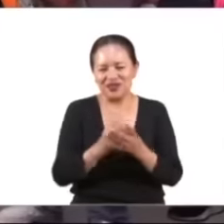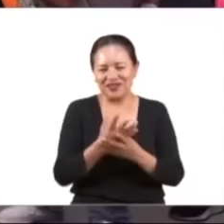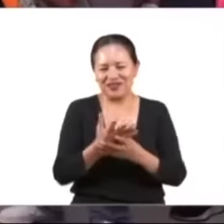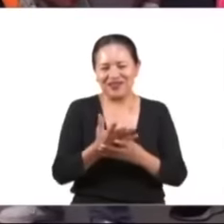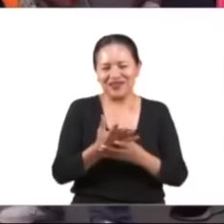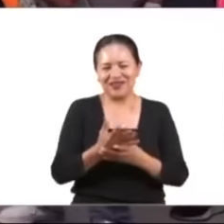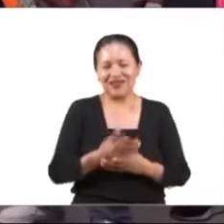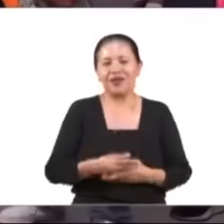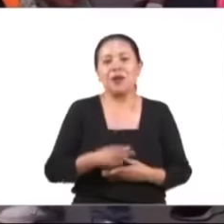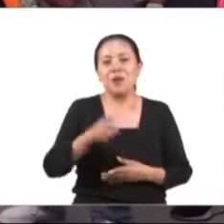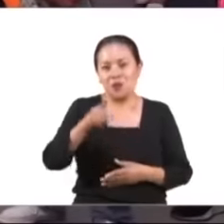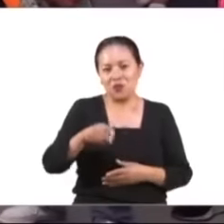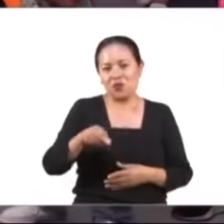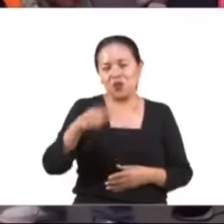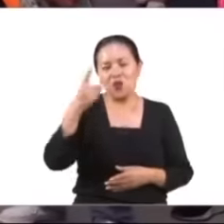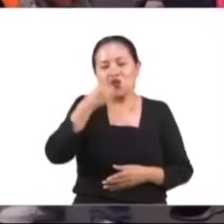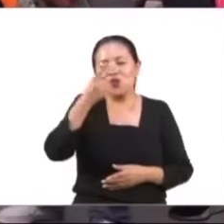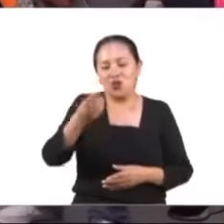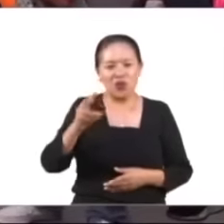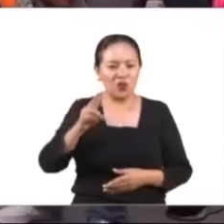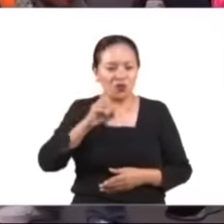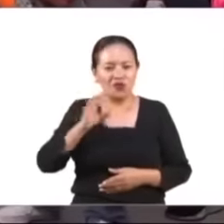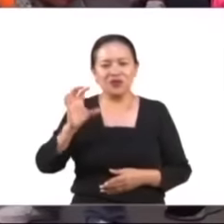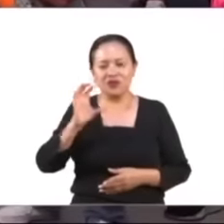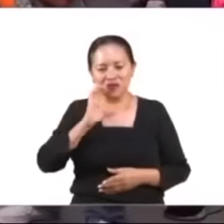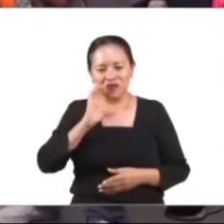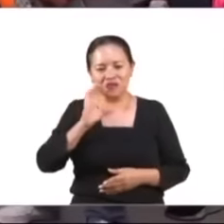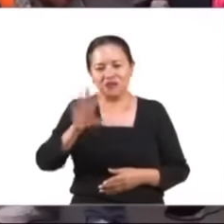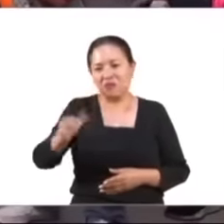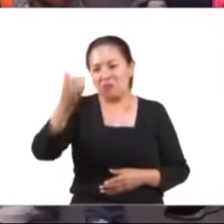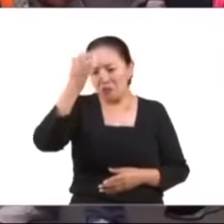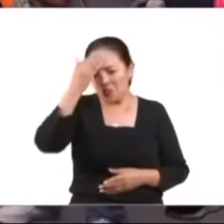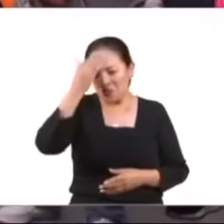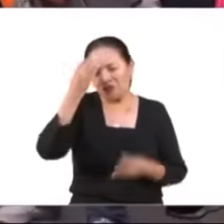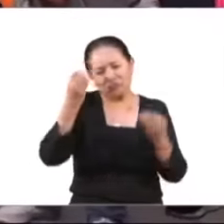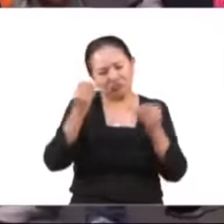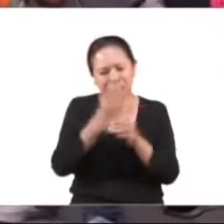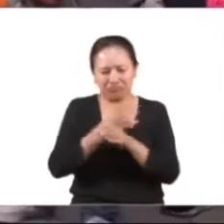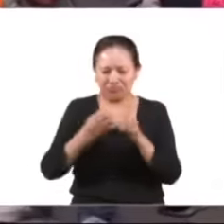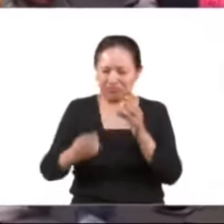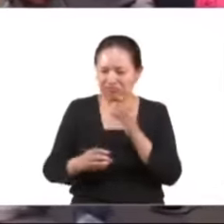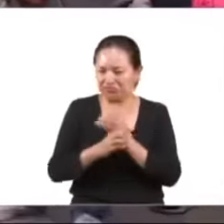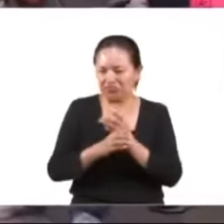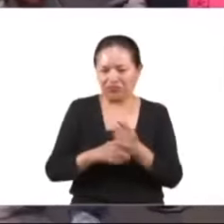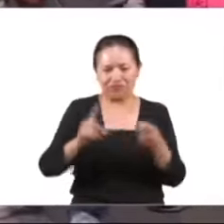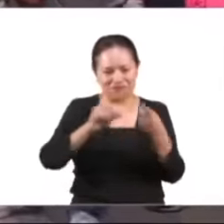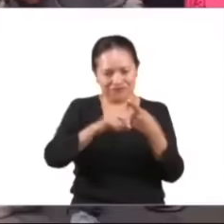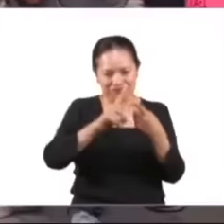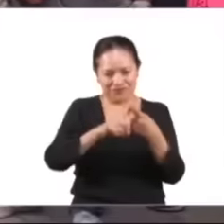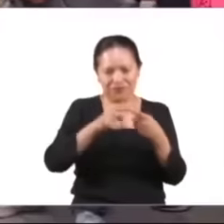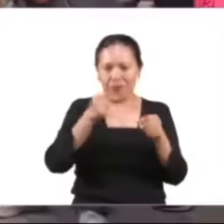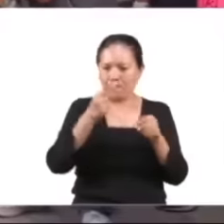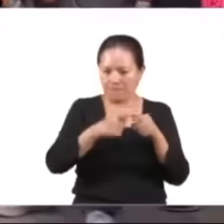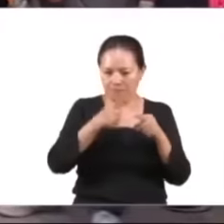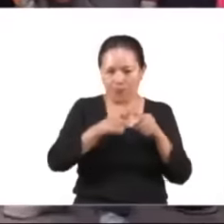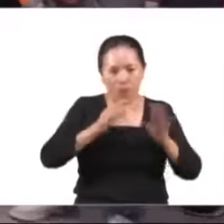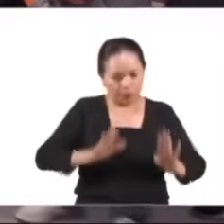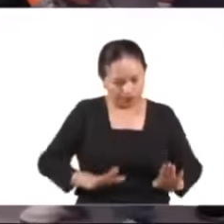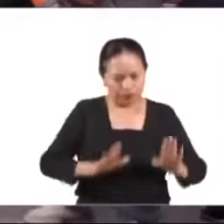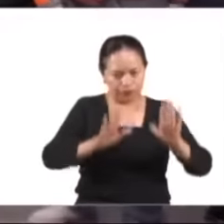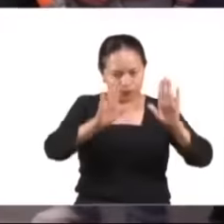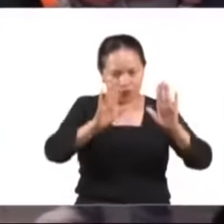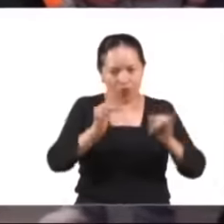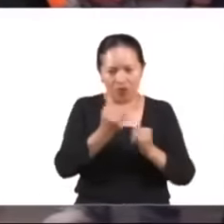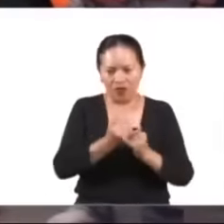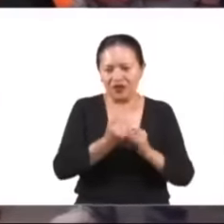siempre que Venustiano Carranza la Venustiano Carranza se conoce por muchas cosas entre otras por el Aeropuerto Internacional de